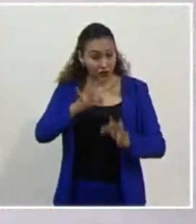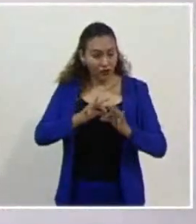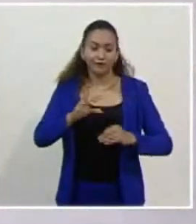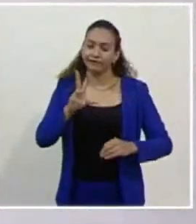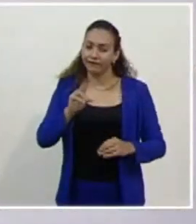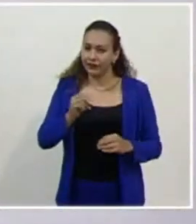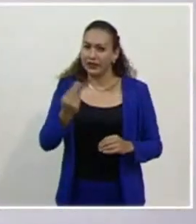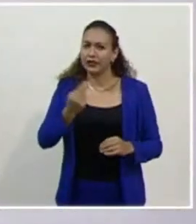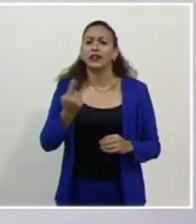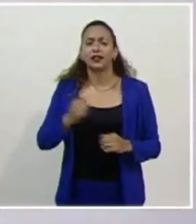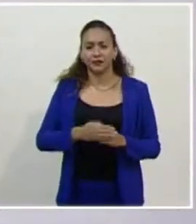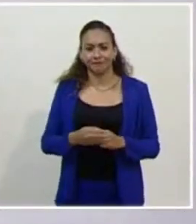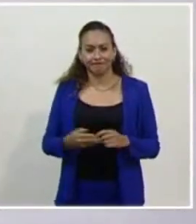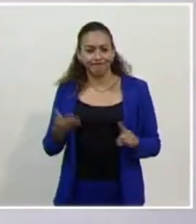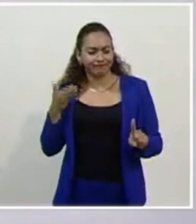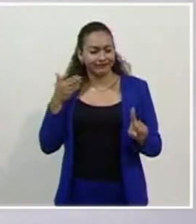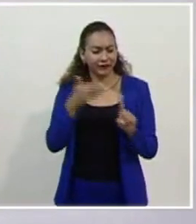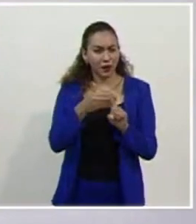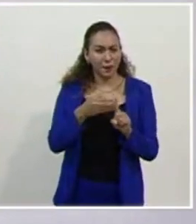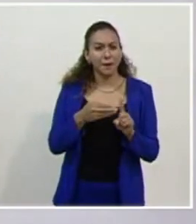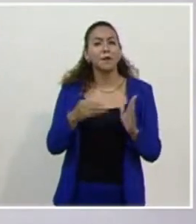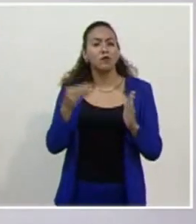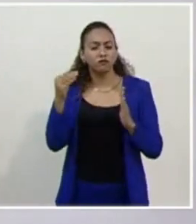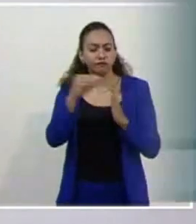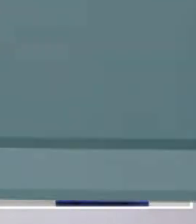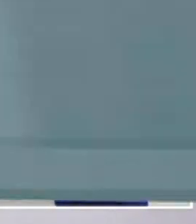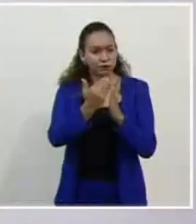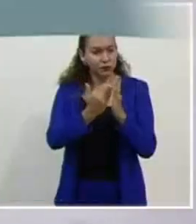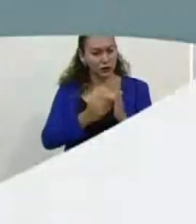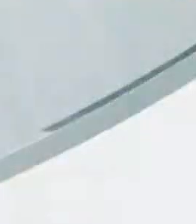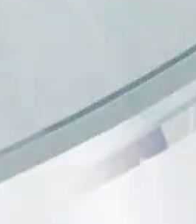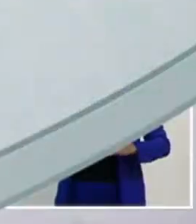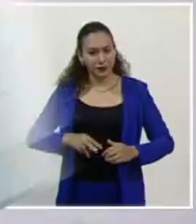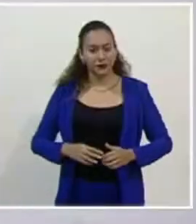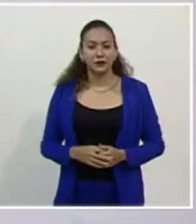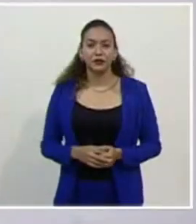información objetiva y real.